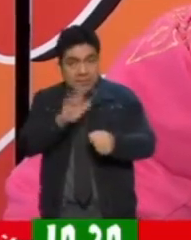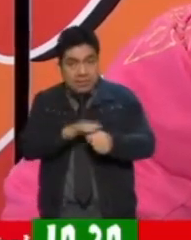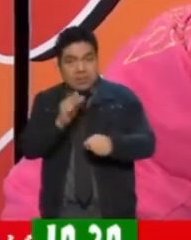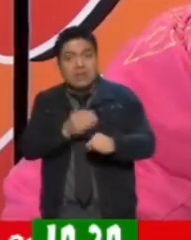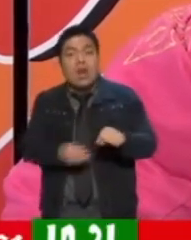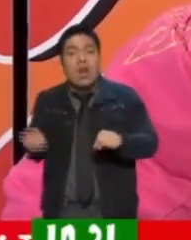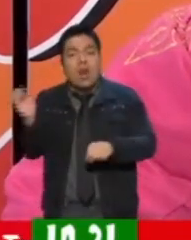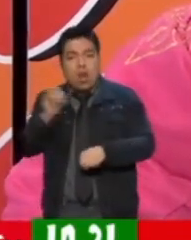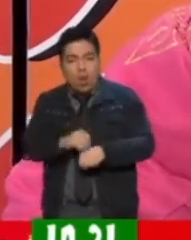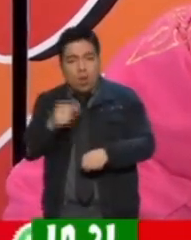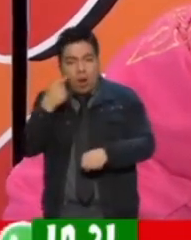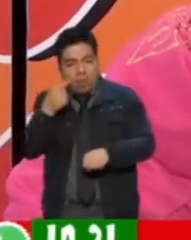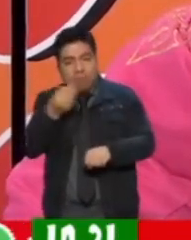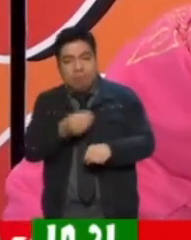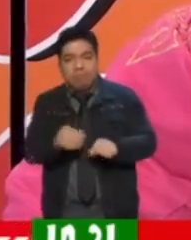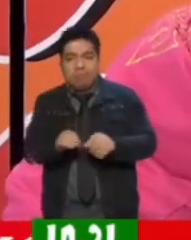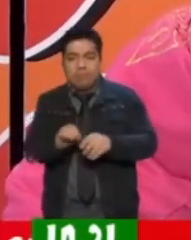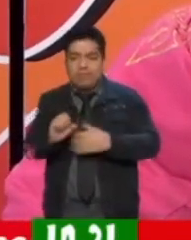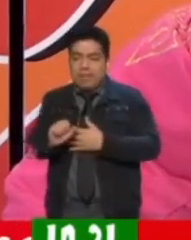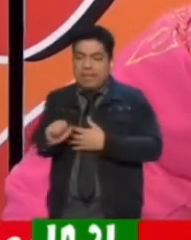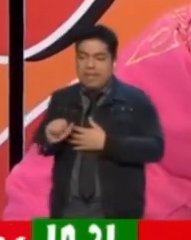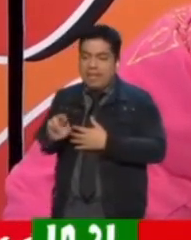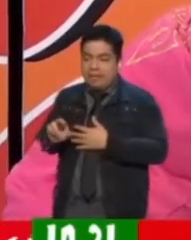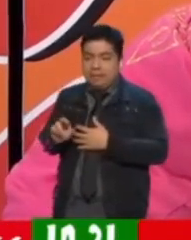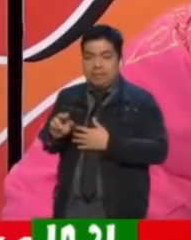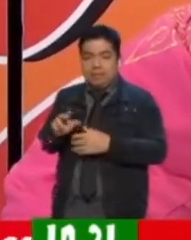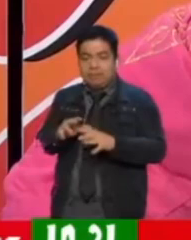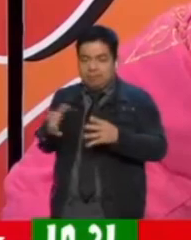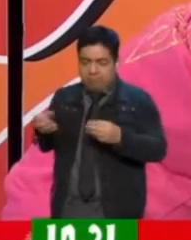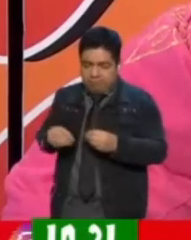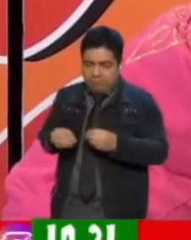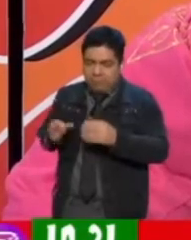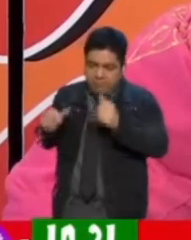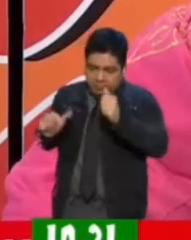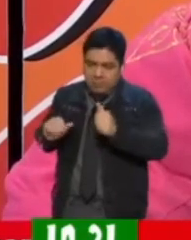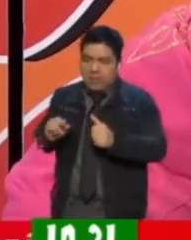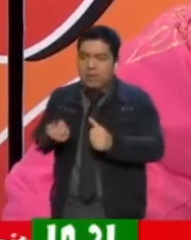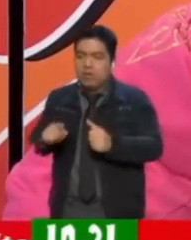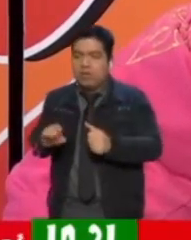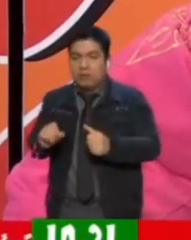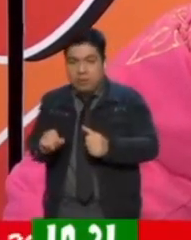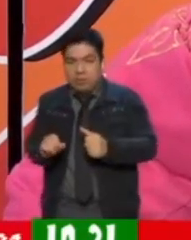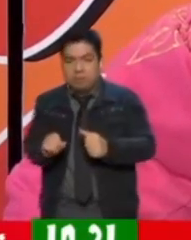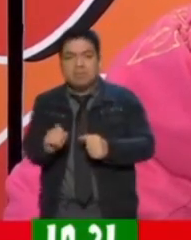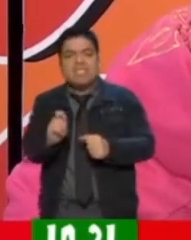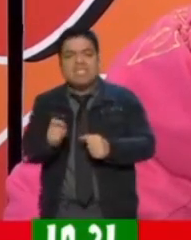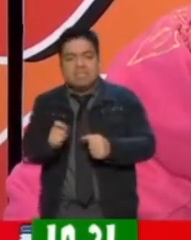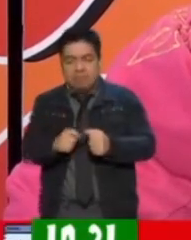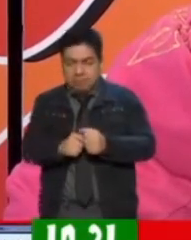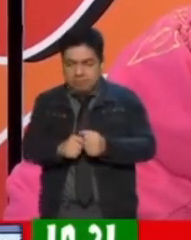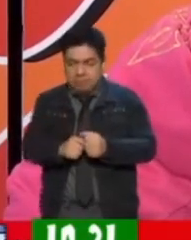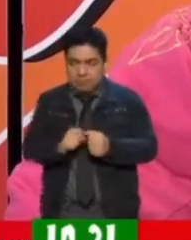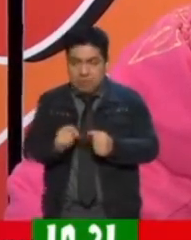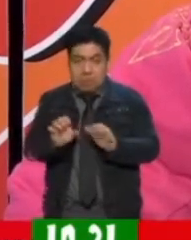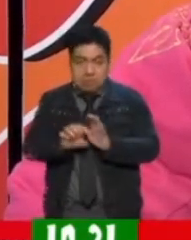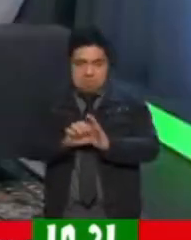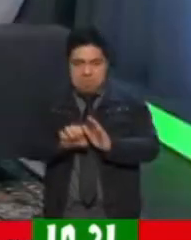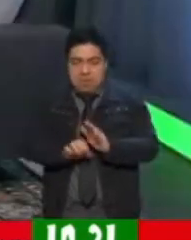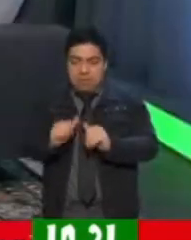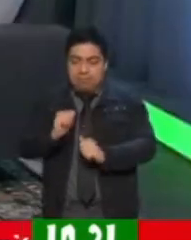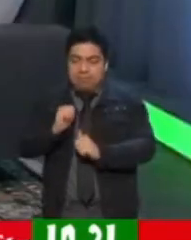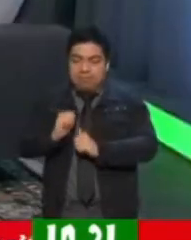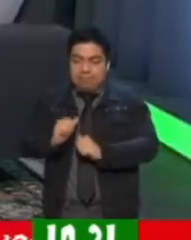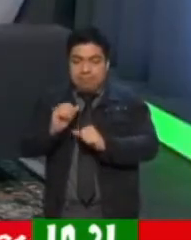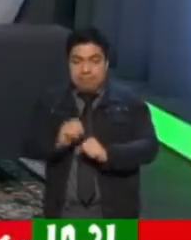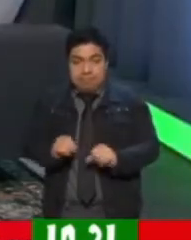estamos implementando un nuevo sistema, que es el CERAC, que es el sistema de recepción de acuerdos conclusivos, ¿qué implica? Que al momento de subir, la autoridad frena